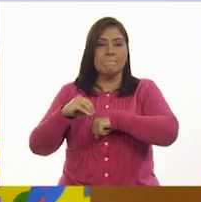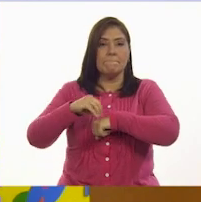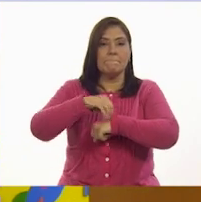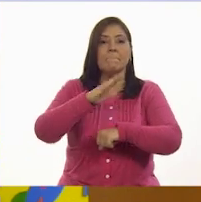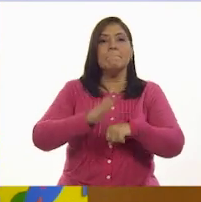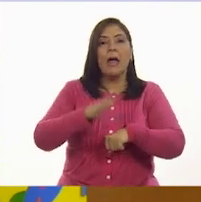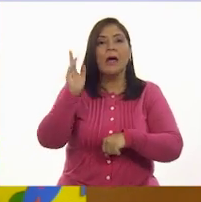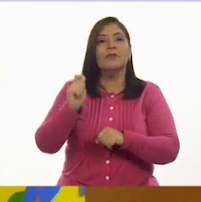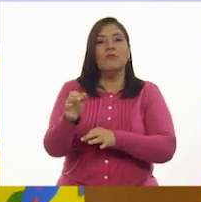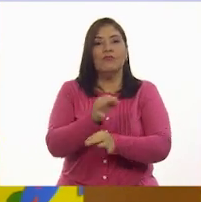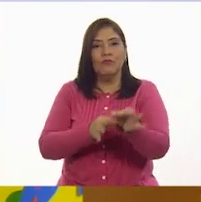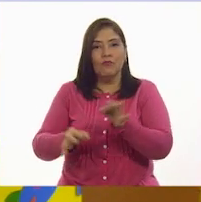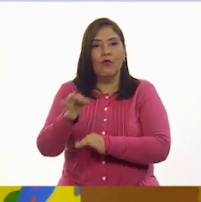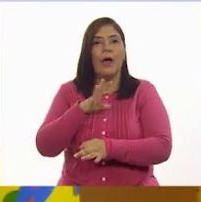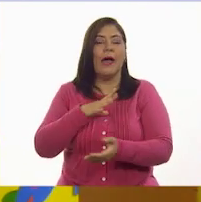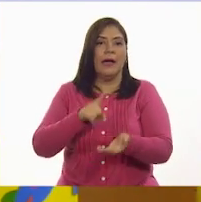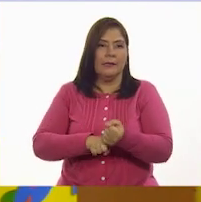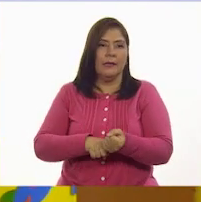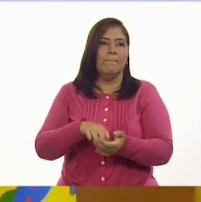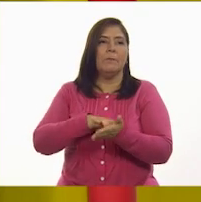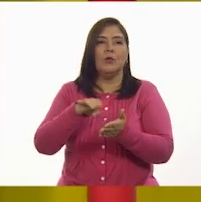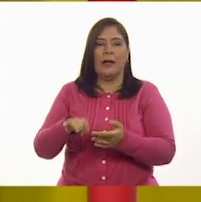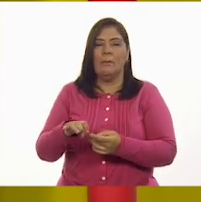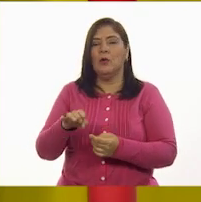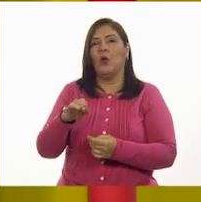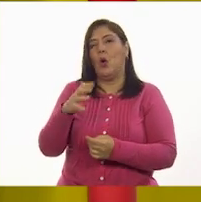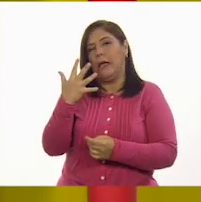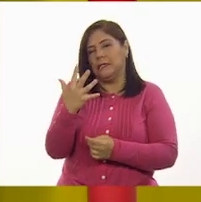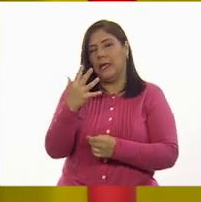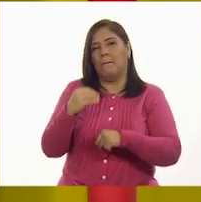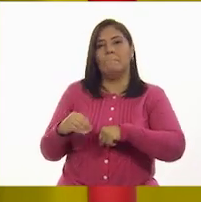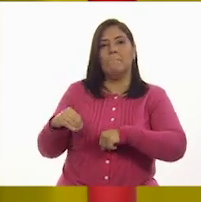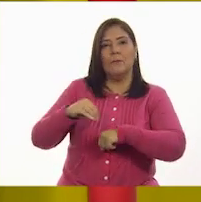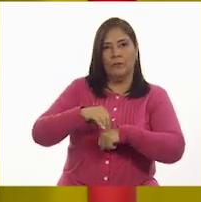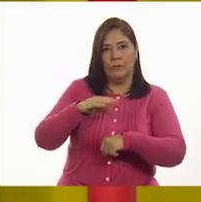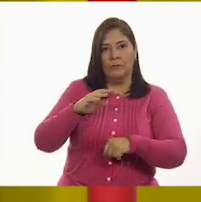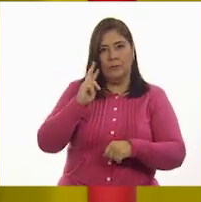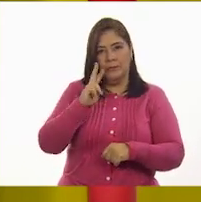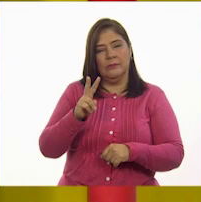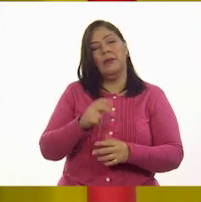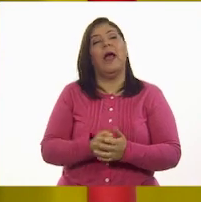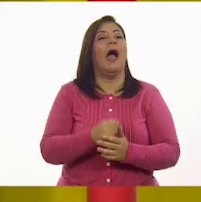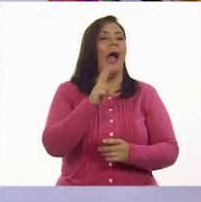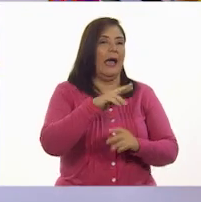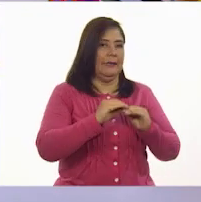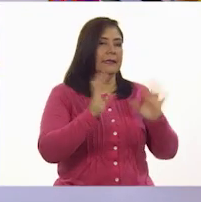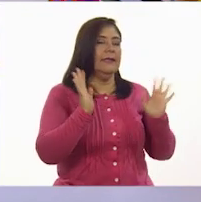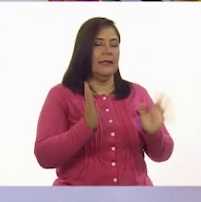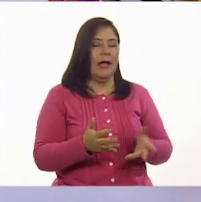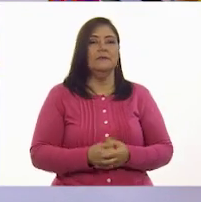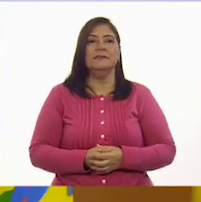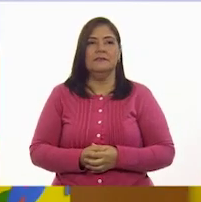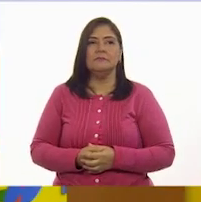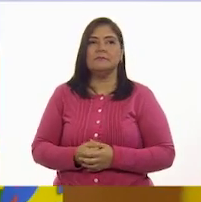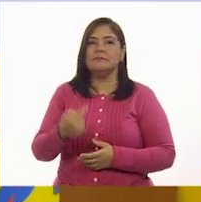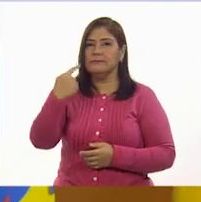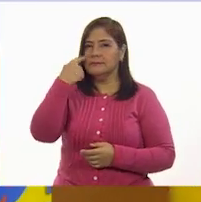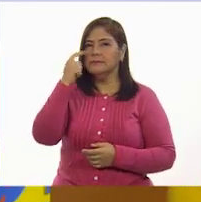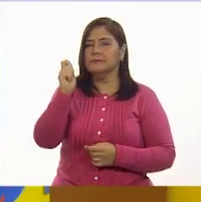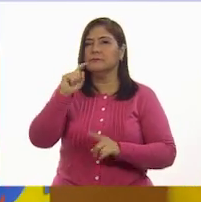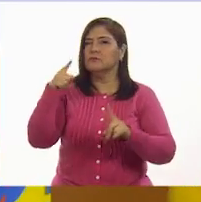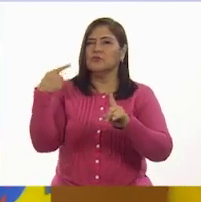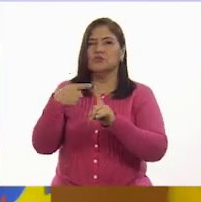que ya tenemos. Ah, en este bien. Caso serían 5. Perfecto, lo tengo muy claro. También el juego, una de las reglas es